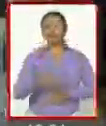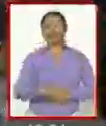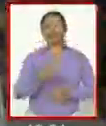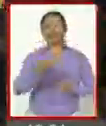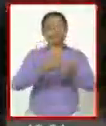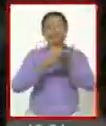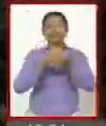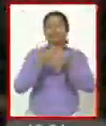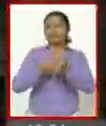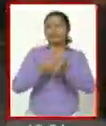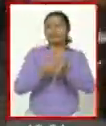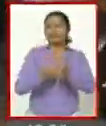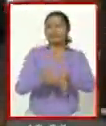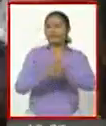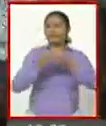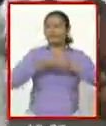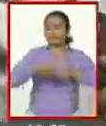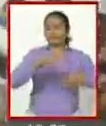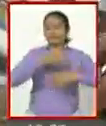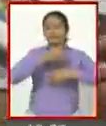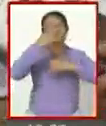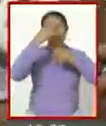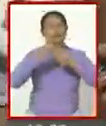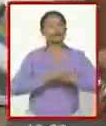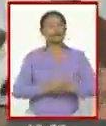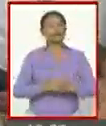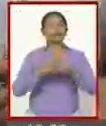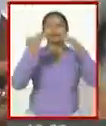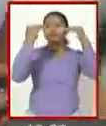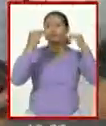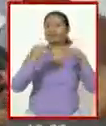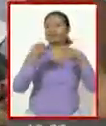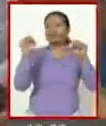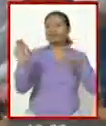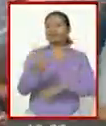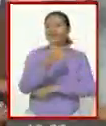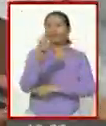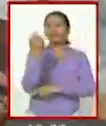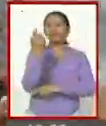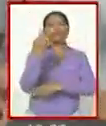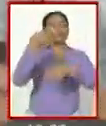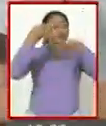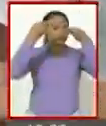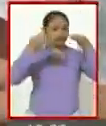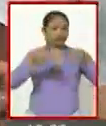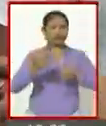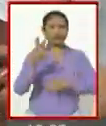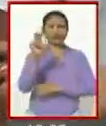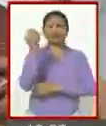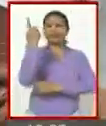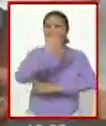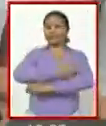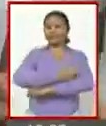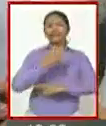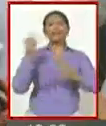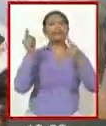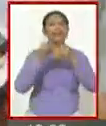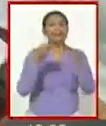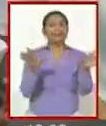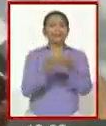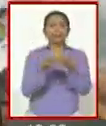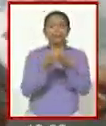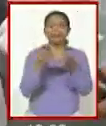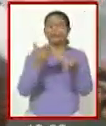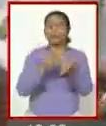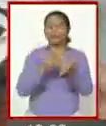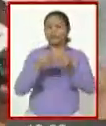para exigir presupuesto. Vamos a continuar con las movilizaciones. El sistema universitario, las 11 universidades han determinado que durante 30 días hasta que se reinstale el